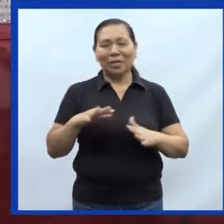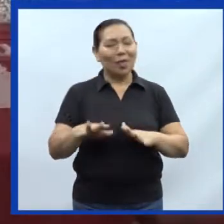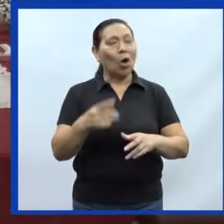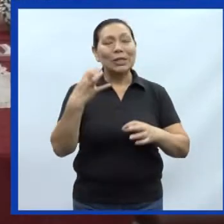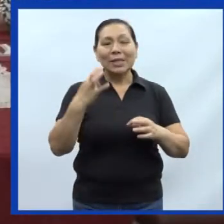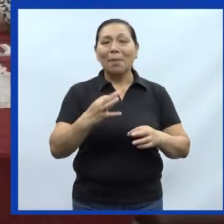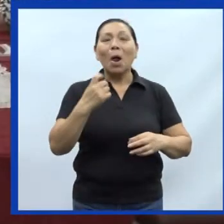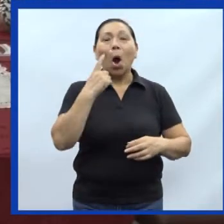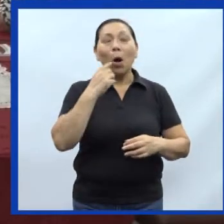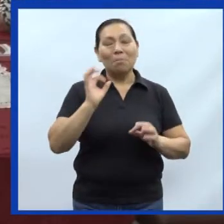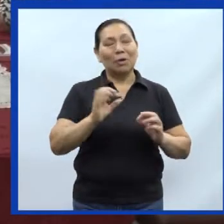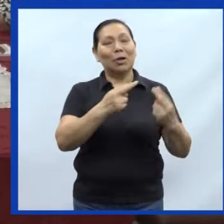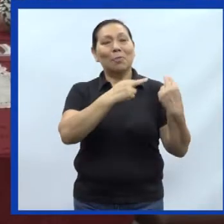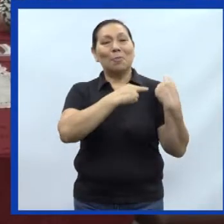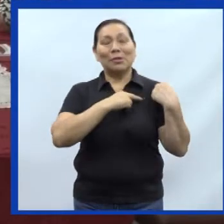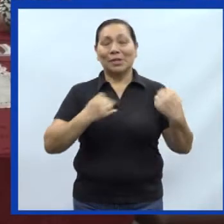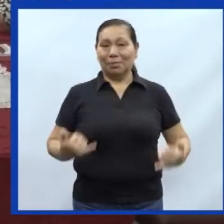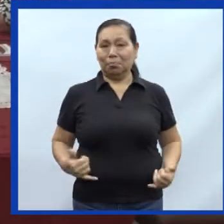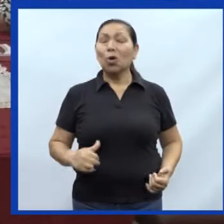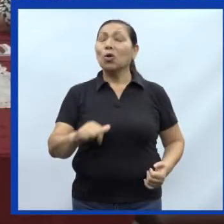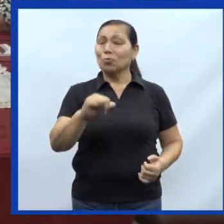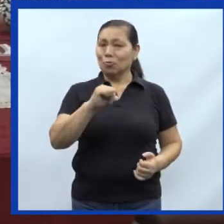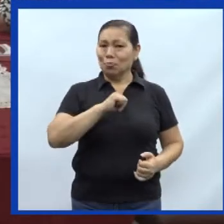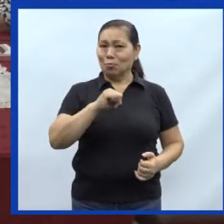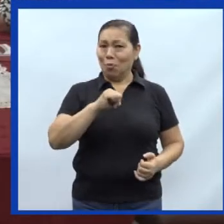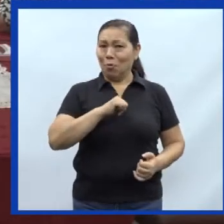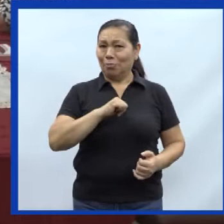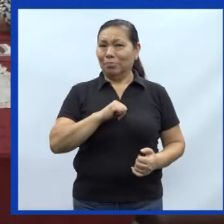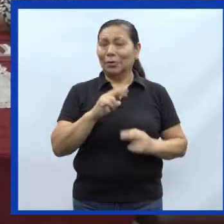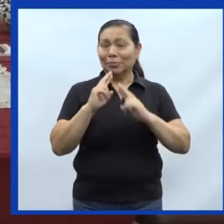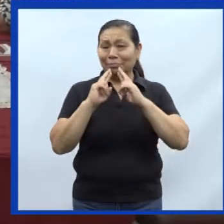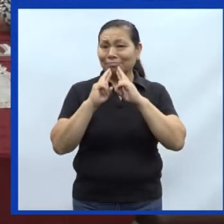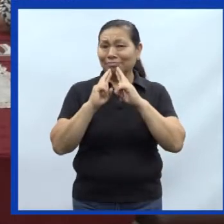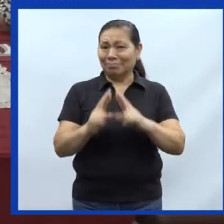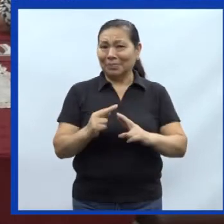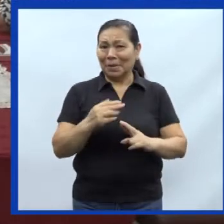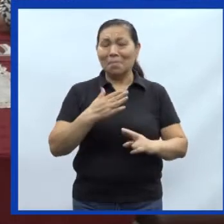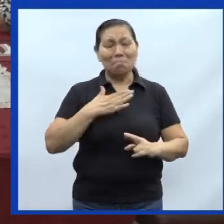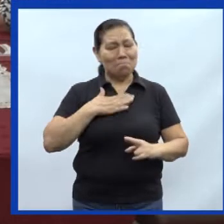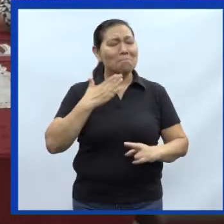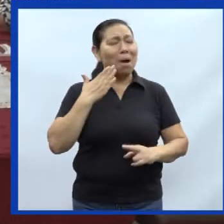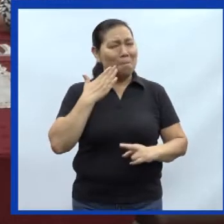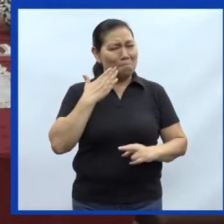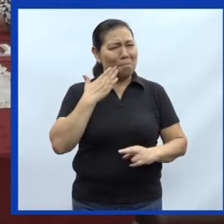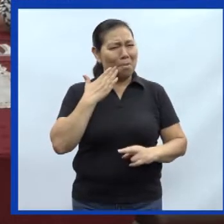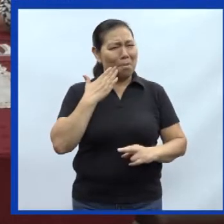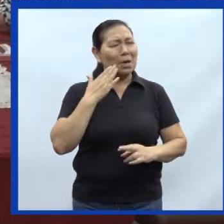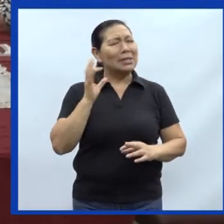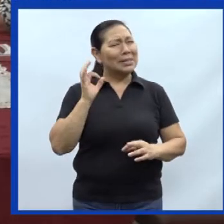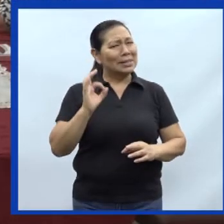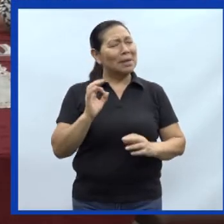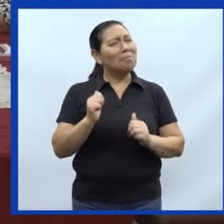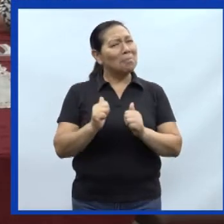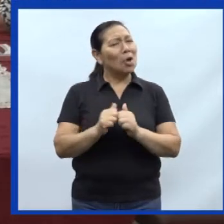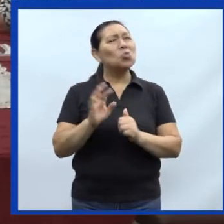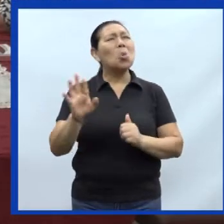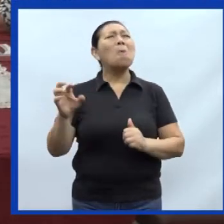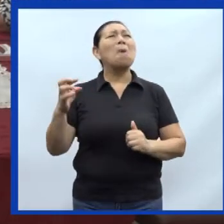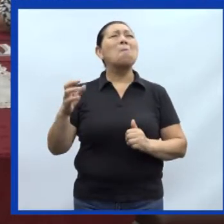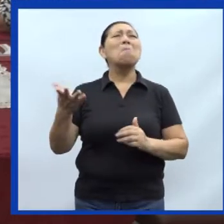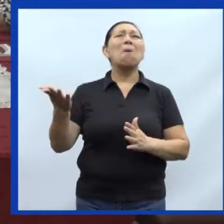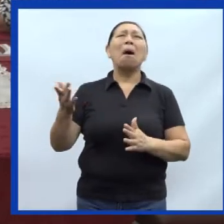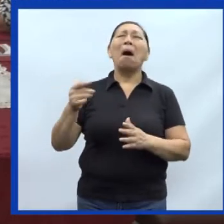pisar. Estoy segura que yo soy el resultado de mi madre. Muchos me asocian siempre, porque su papá ha sido